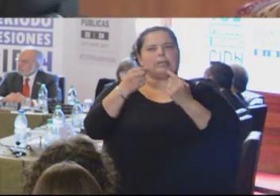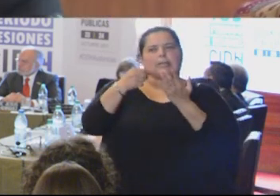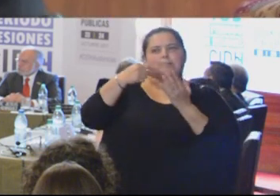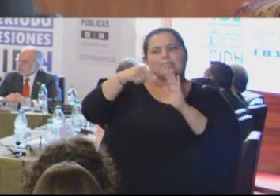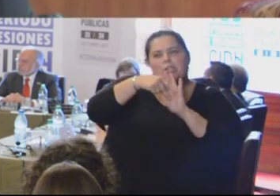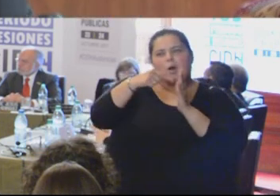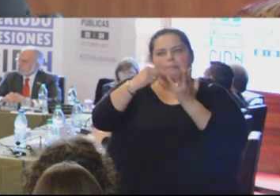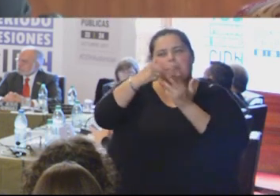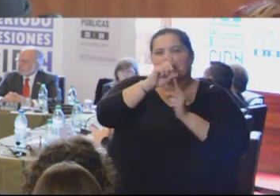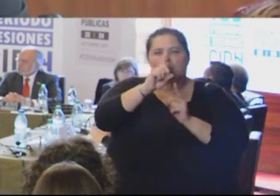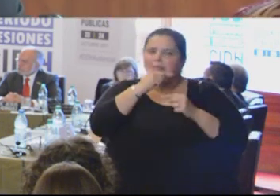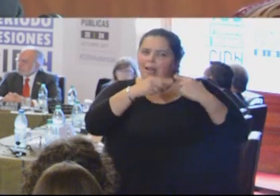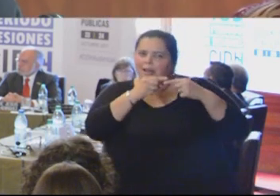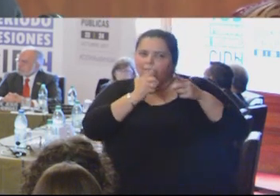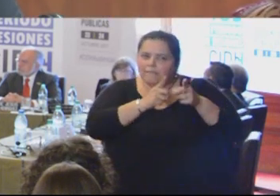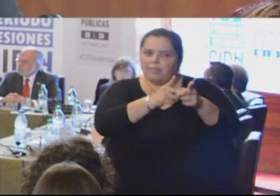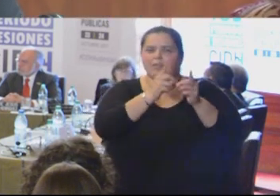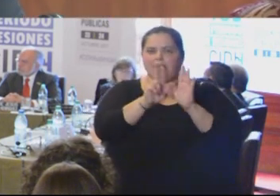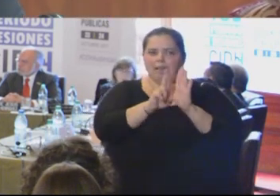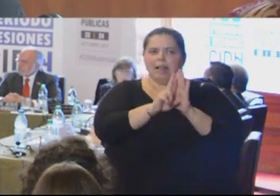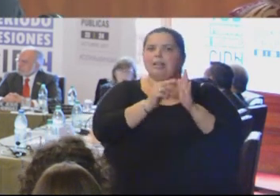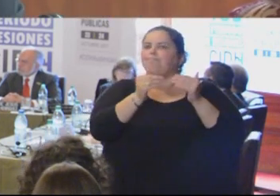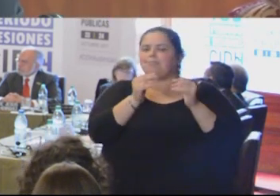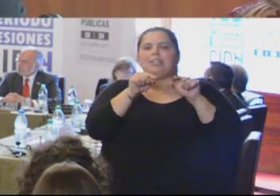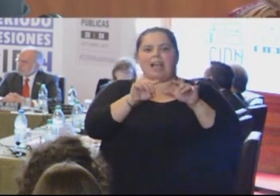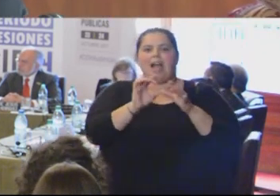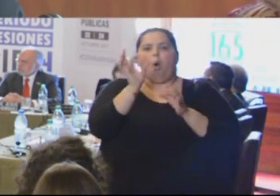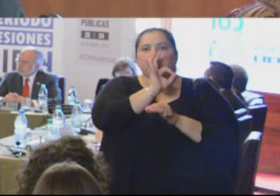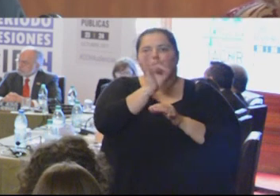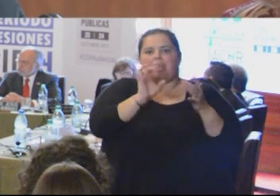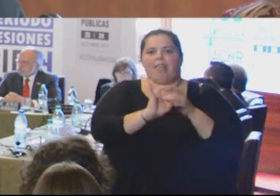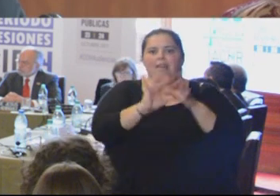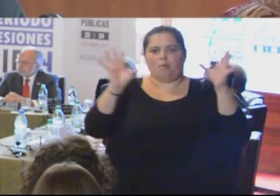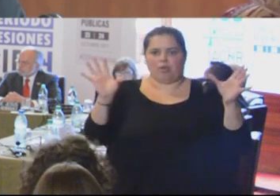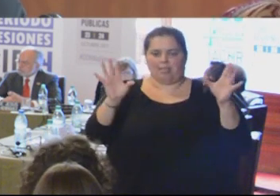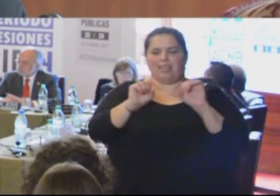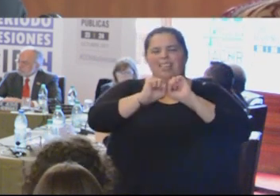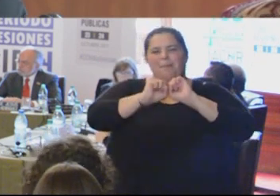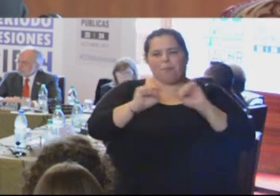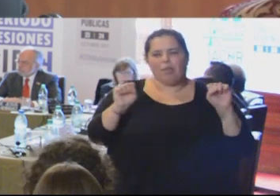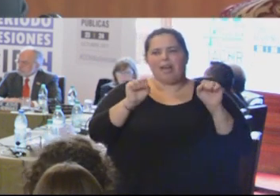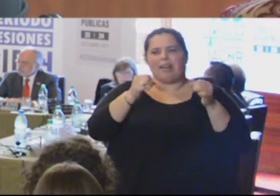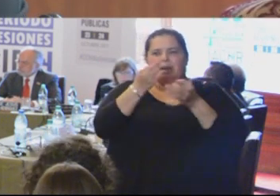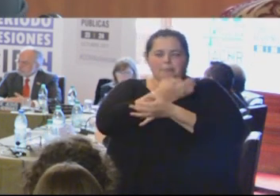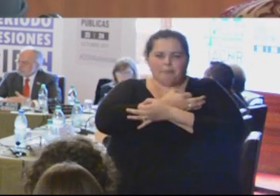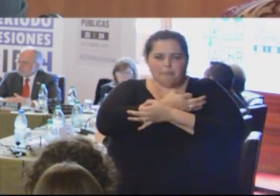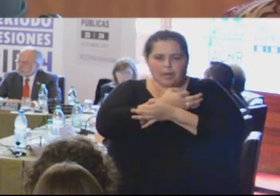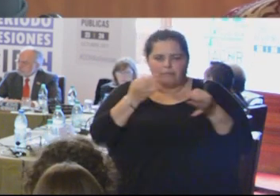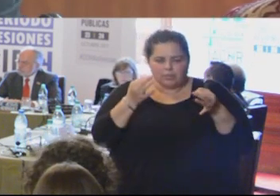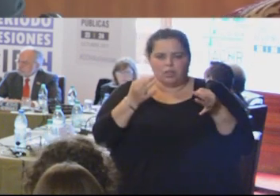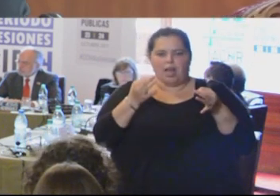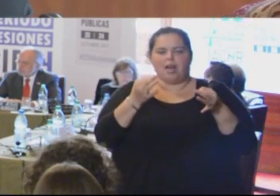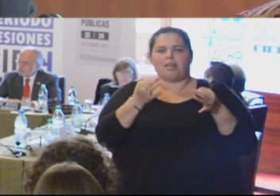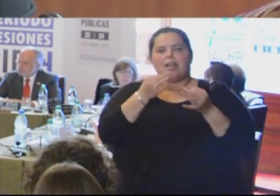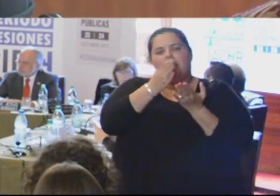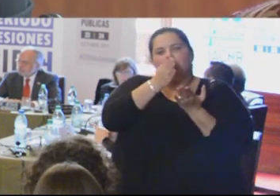pues la oportunidad democrática de perfeccionar para qué los